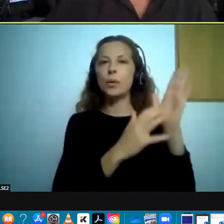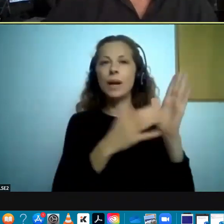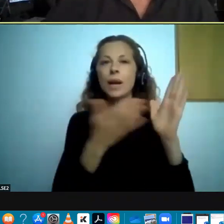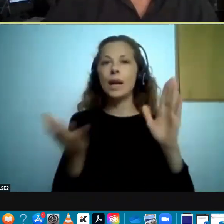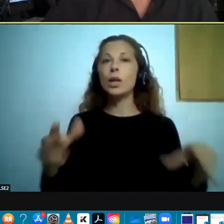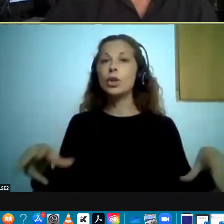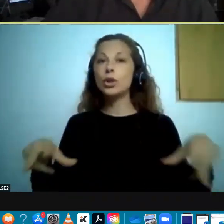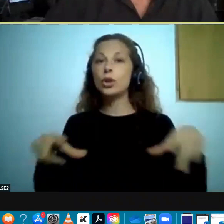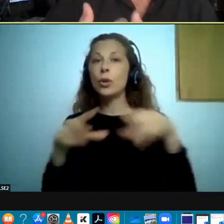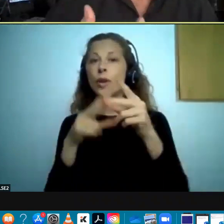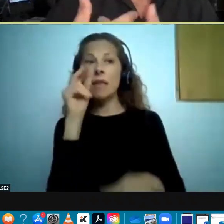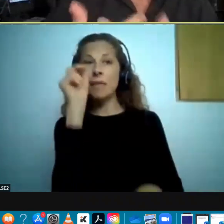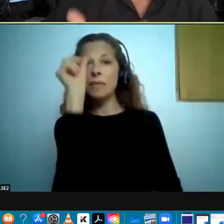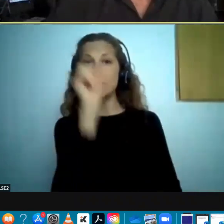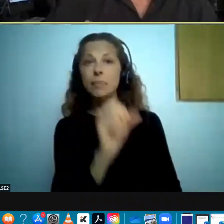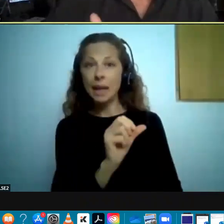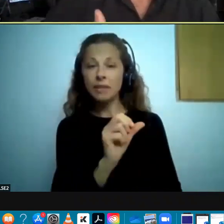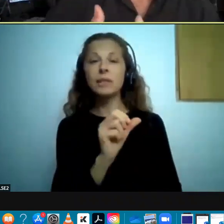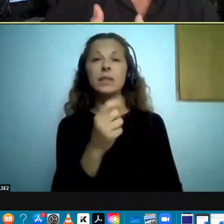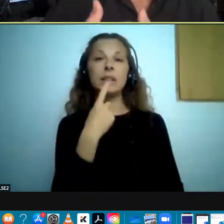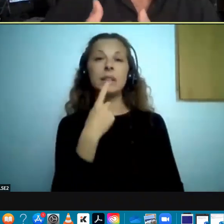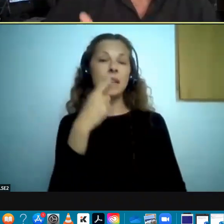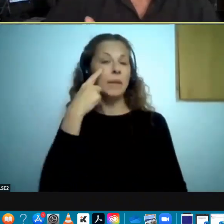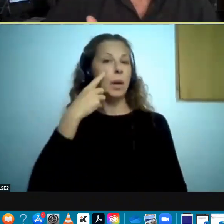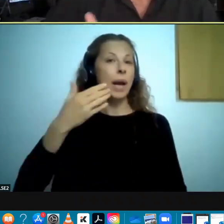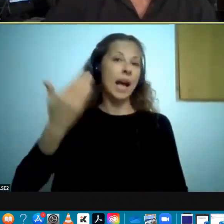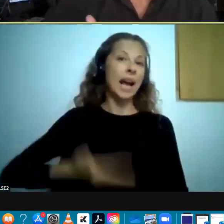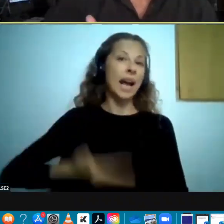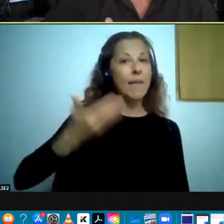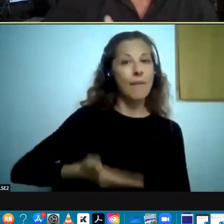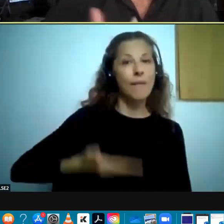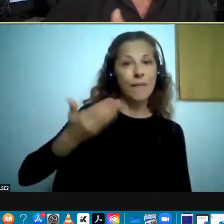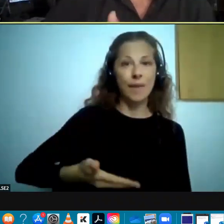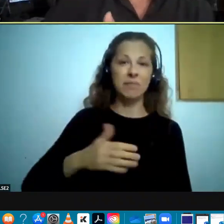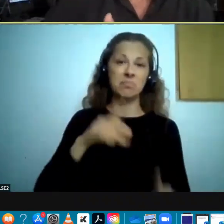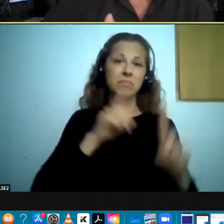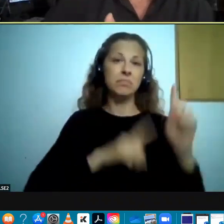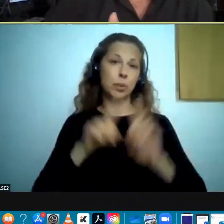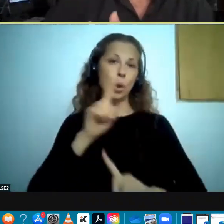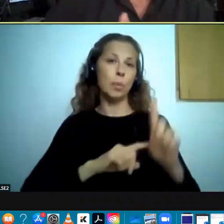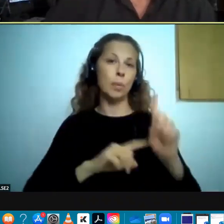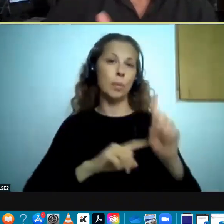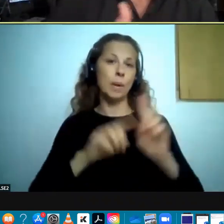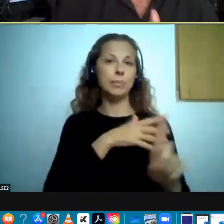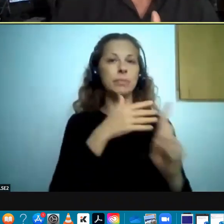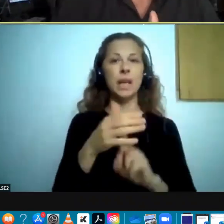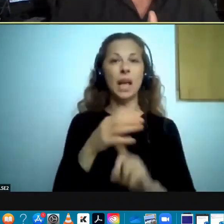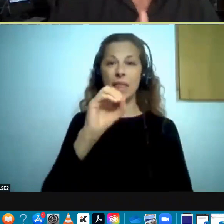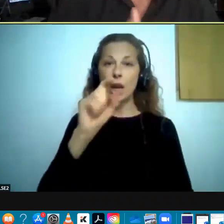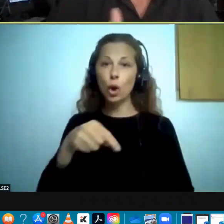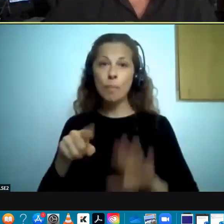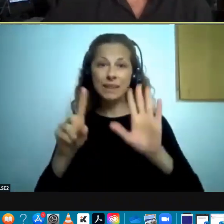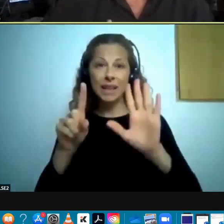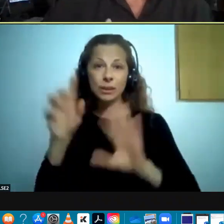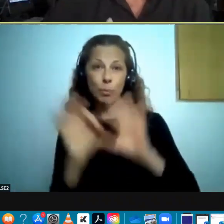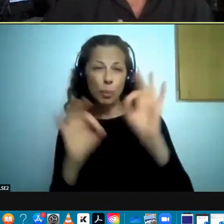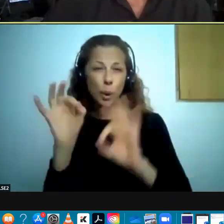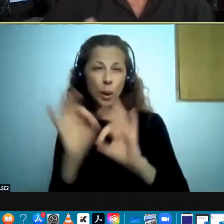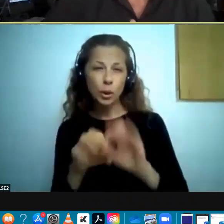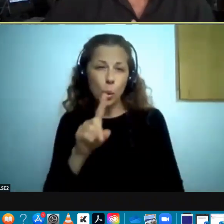violencia contra las mujeres está entre los problemas graves o entre los problemas más graves es un 0,6%, un